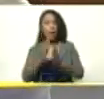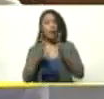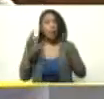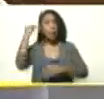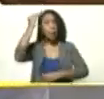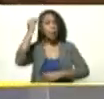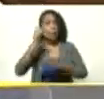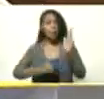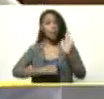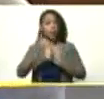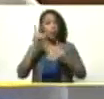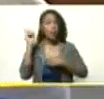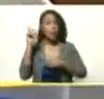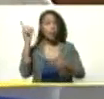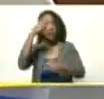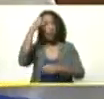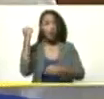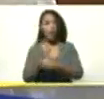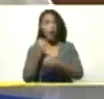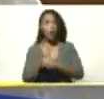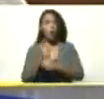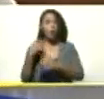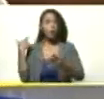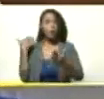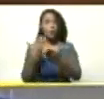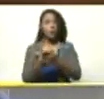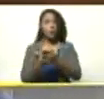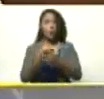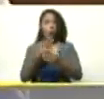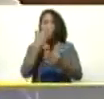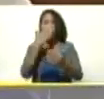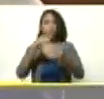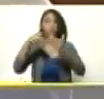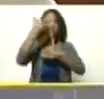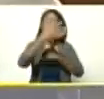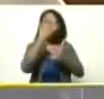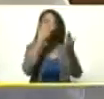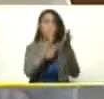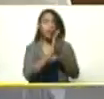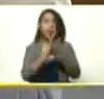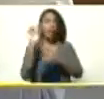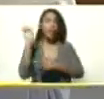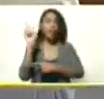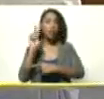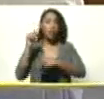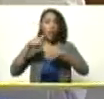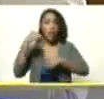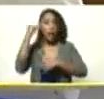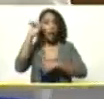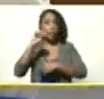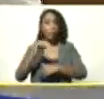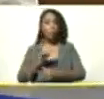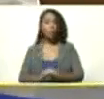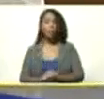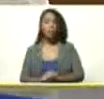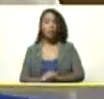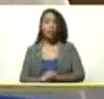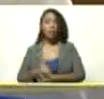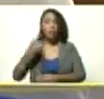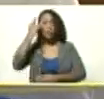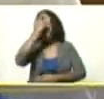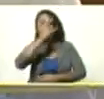desarrollado este trabajo durante décadas, pero fuera de nuestras fronteras venezolanas también las hay. En el campo de la